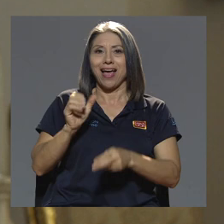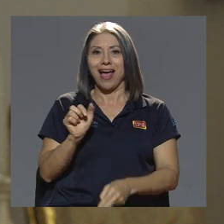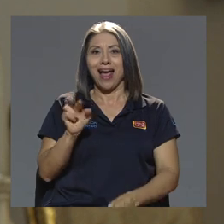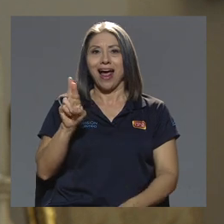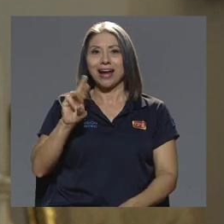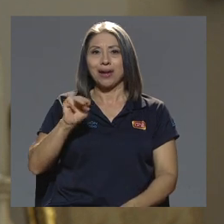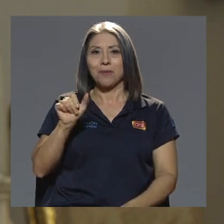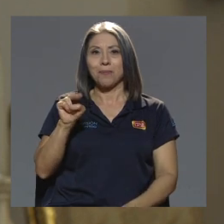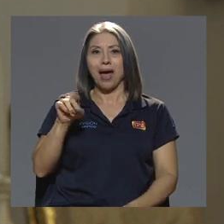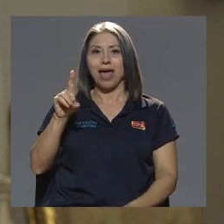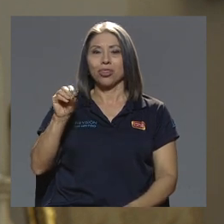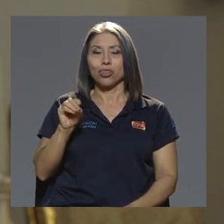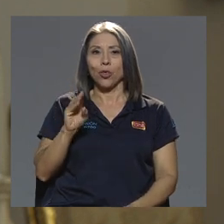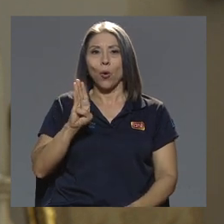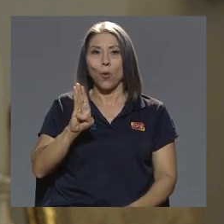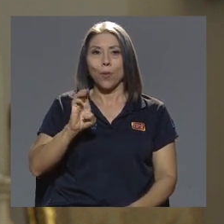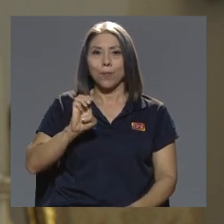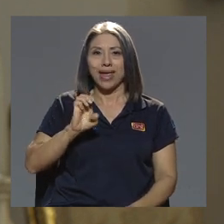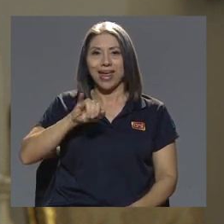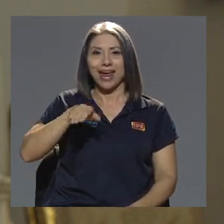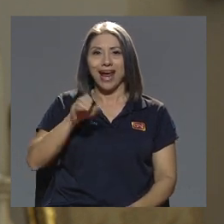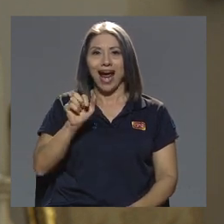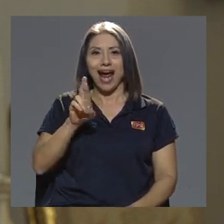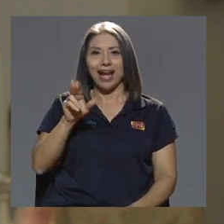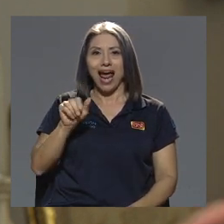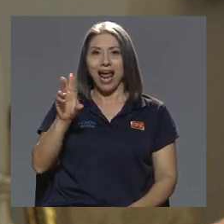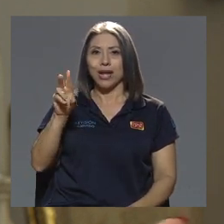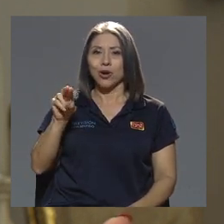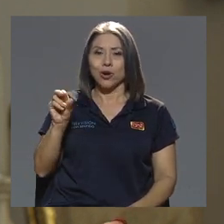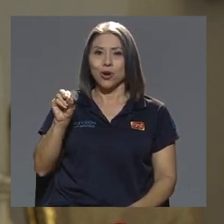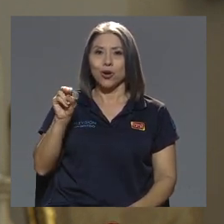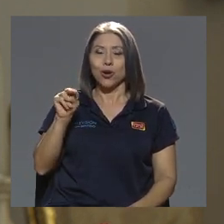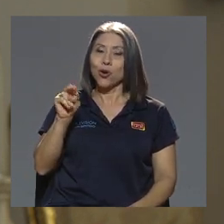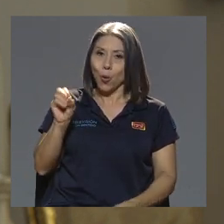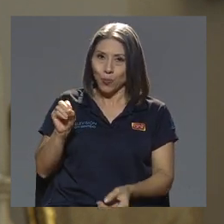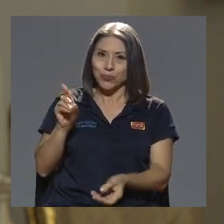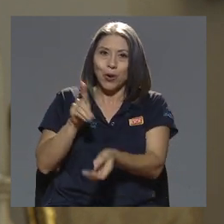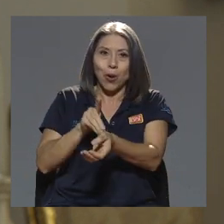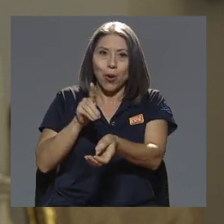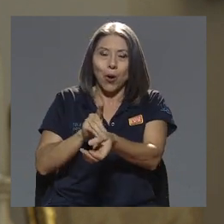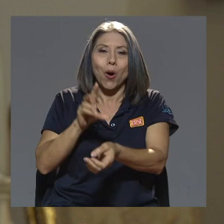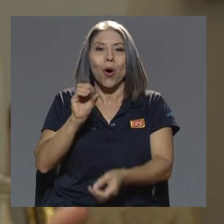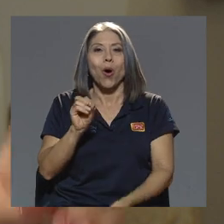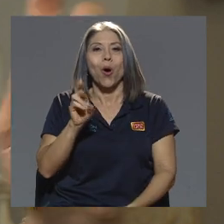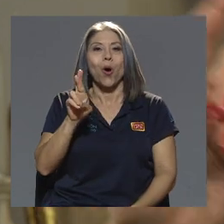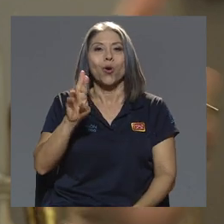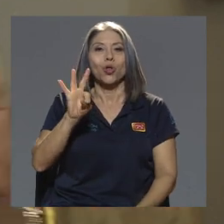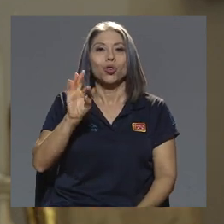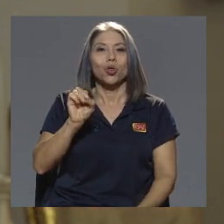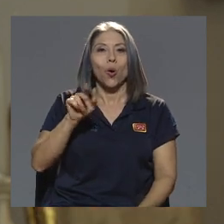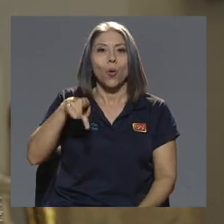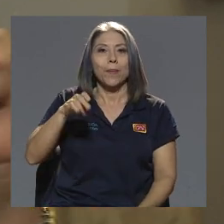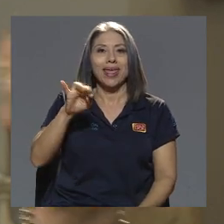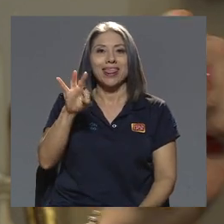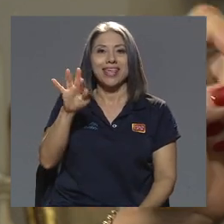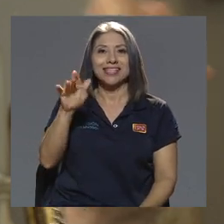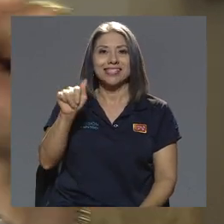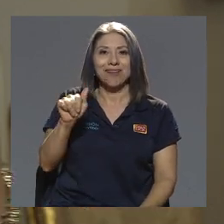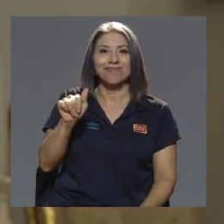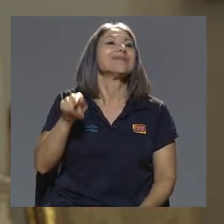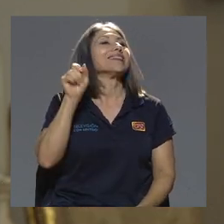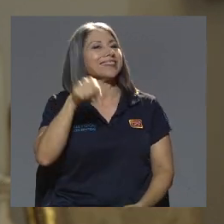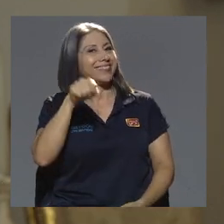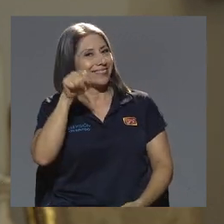ortopedista. Armando Bejarano, el ortopedista, que cambió a la ortopedia cuando murió mi hermano. Él quería